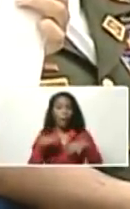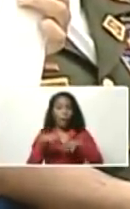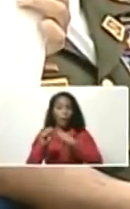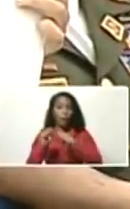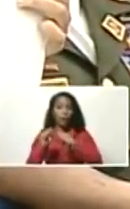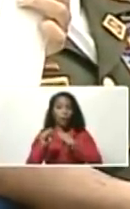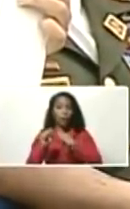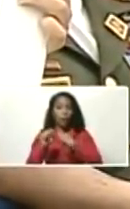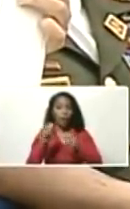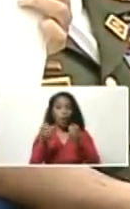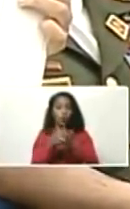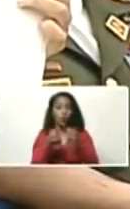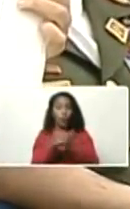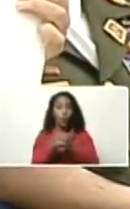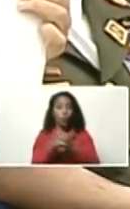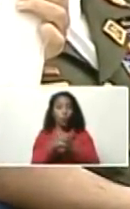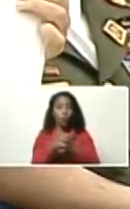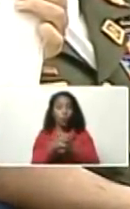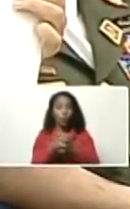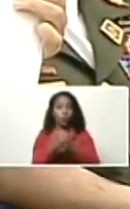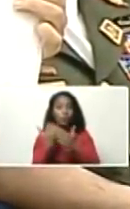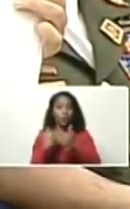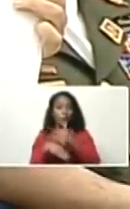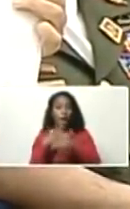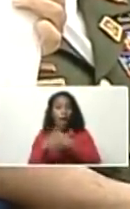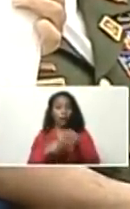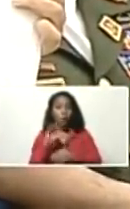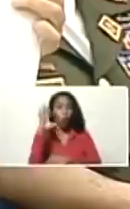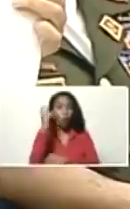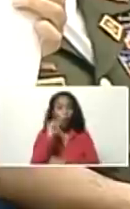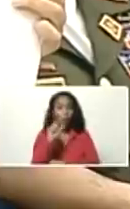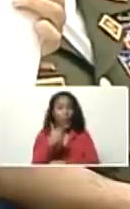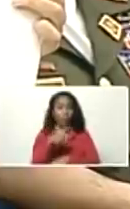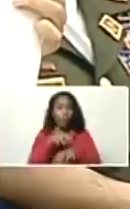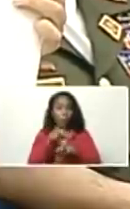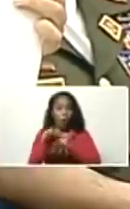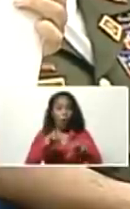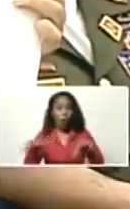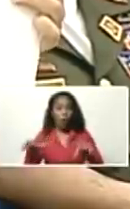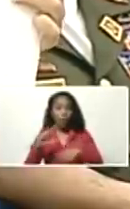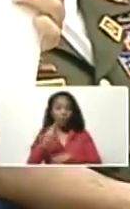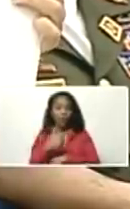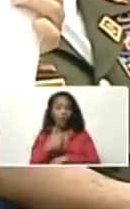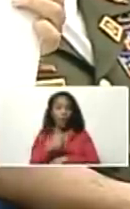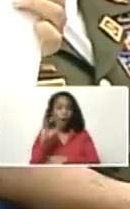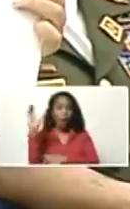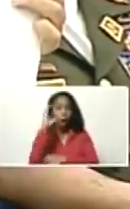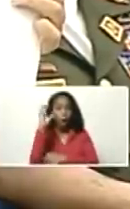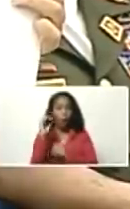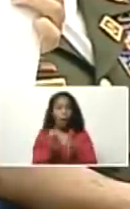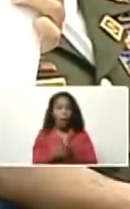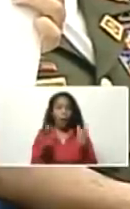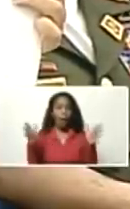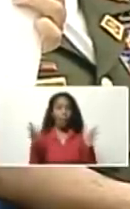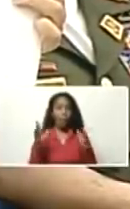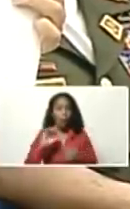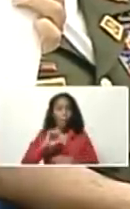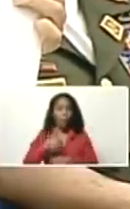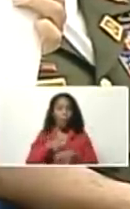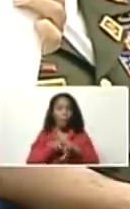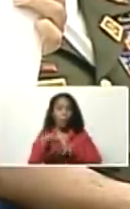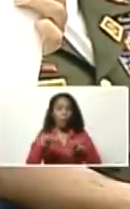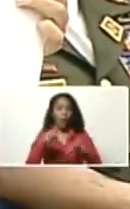y las oligarquías se han salido con las suyas cuando han logrado dividirnos, cuando dividieron a la Colombia la Grande, nos partieron en el